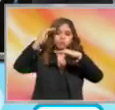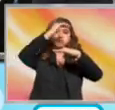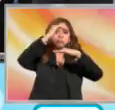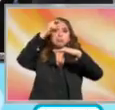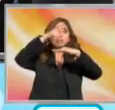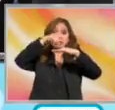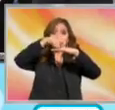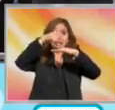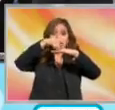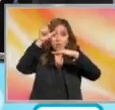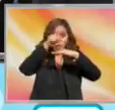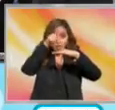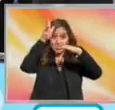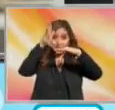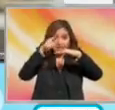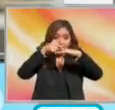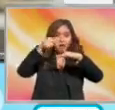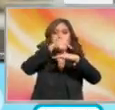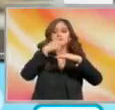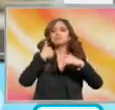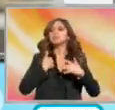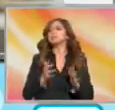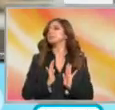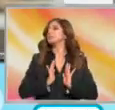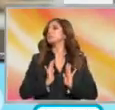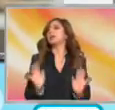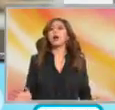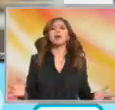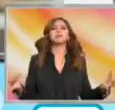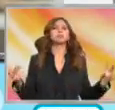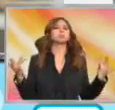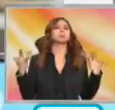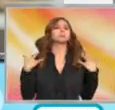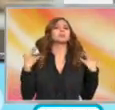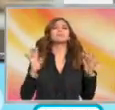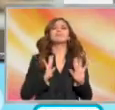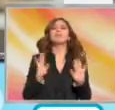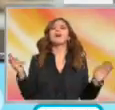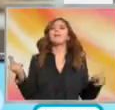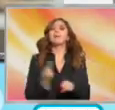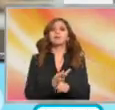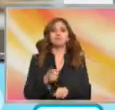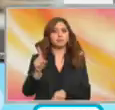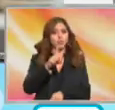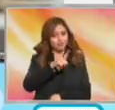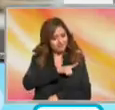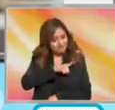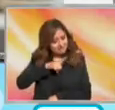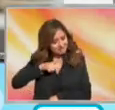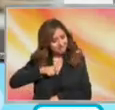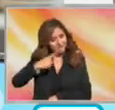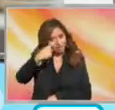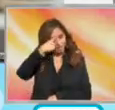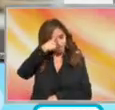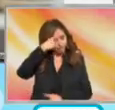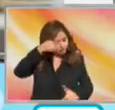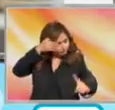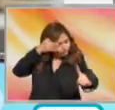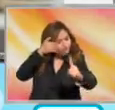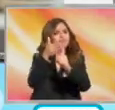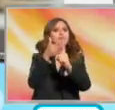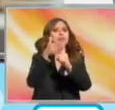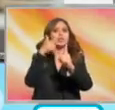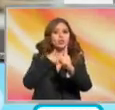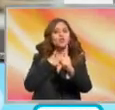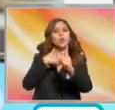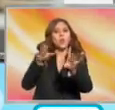no dormirse en sus laureles. O sea, ¿Hacia no dónde es va? decir, ya llegué y ya estoy. Me tengo que mantener y tengo que hacer estrategias para poder